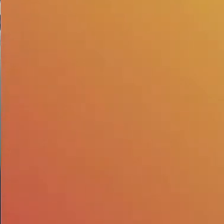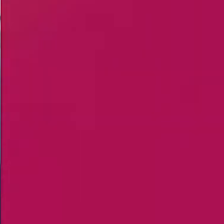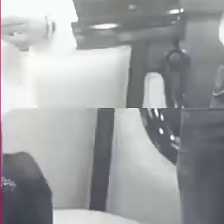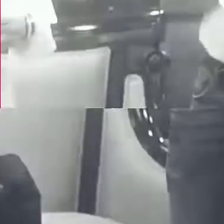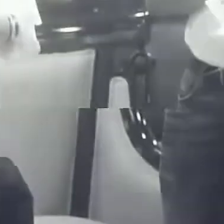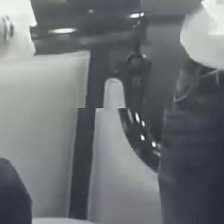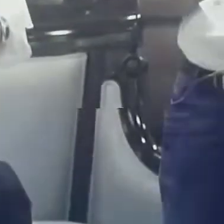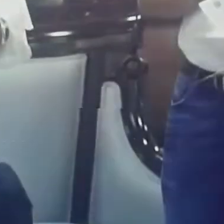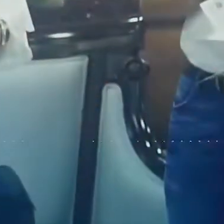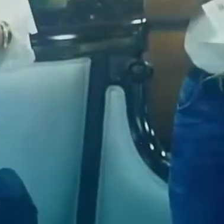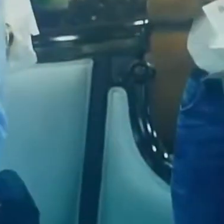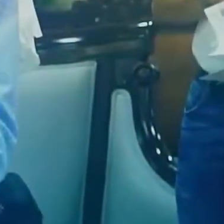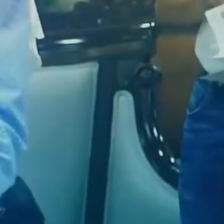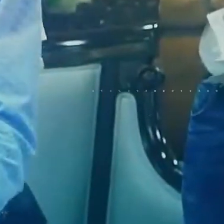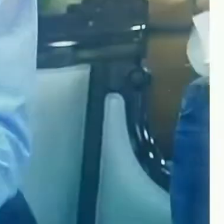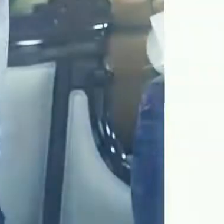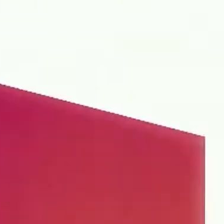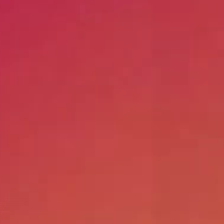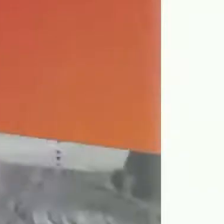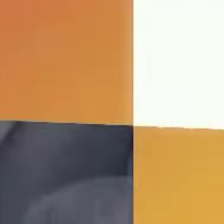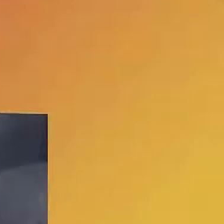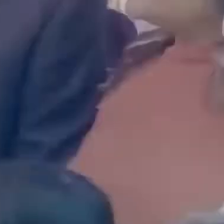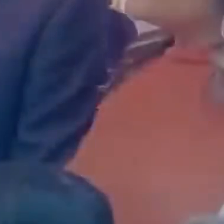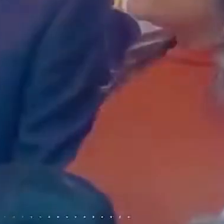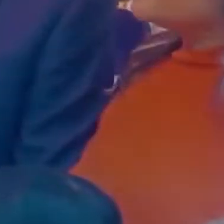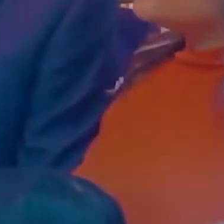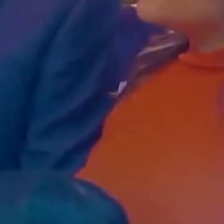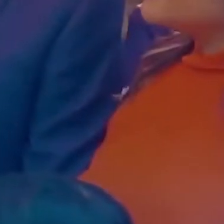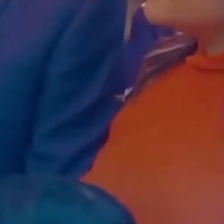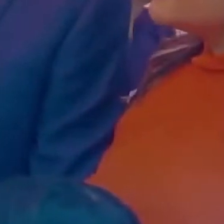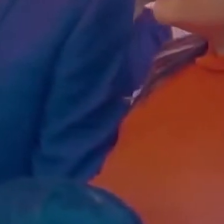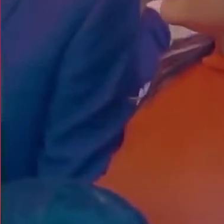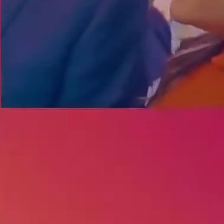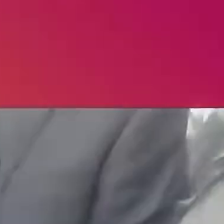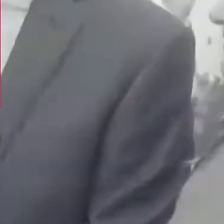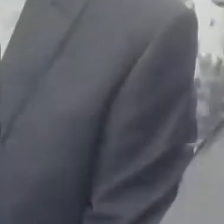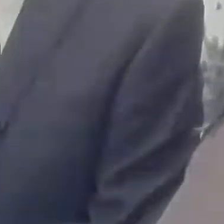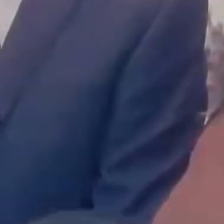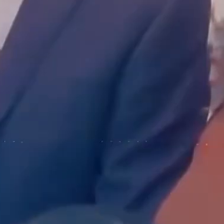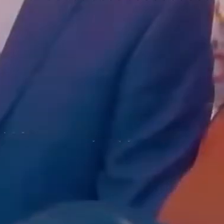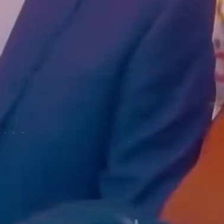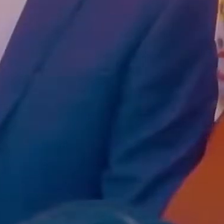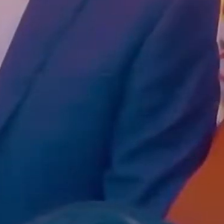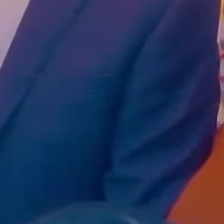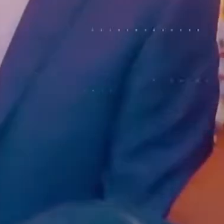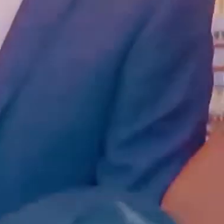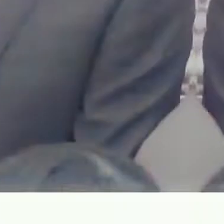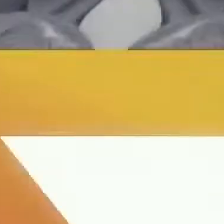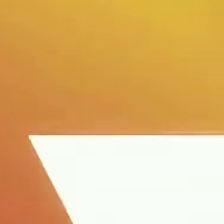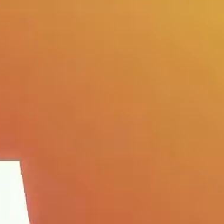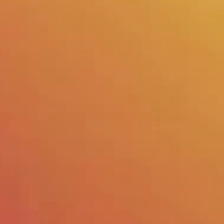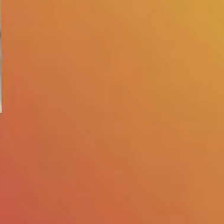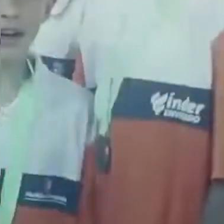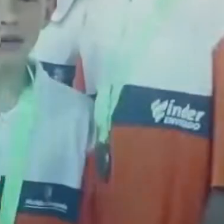unida que suma, juntos sumamos por Envigado,